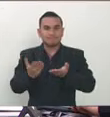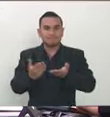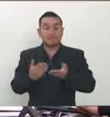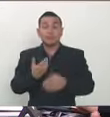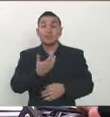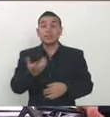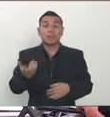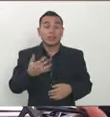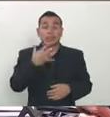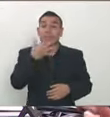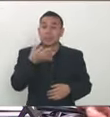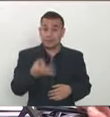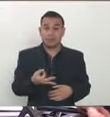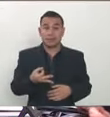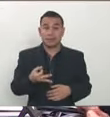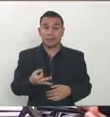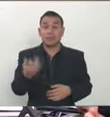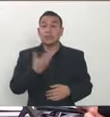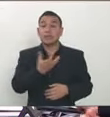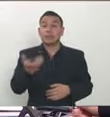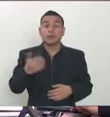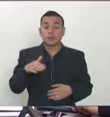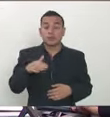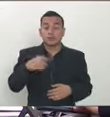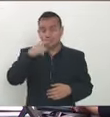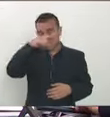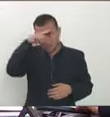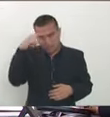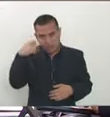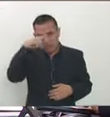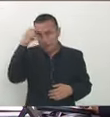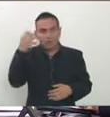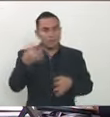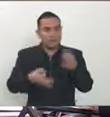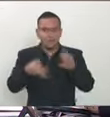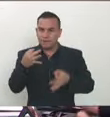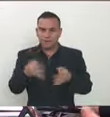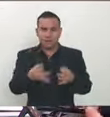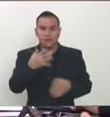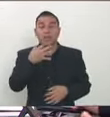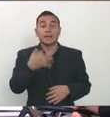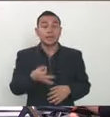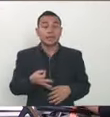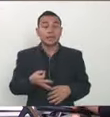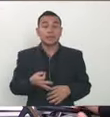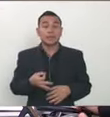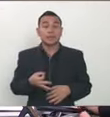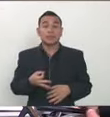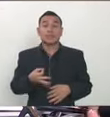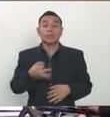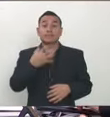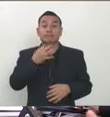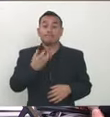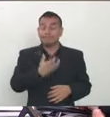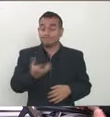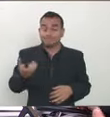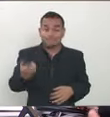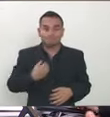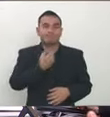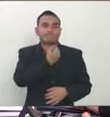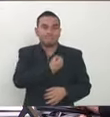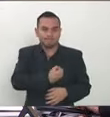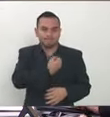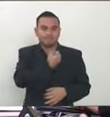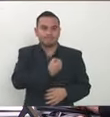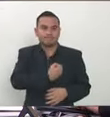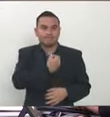propinas en su mayor parte, el sector informal, más que todo el que no es de alimentos y de medicamentos, que ese creo que ha vendido más, pero el resto del sector informal